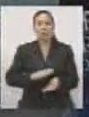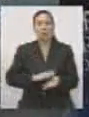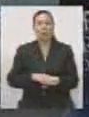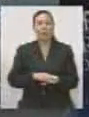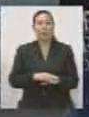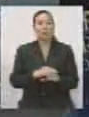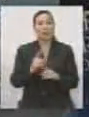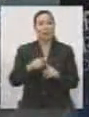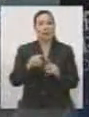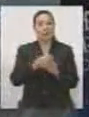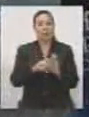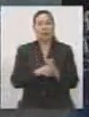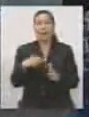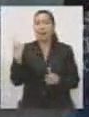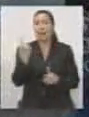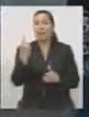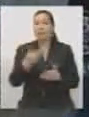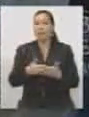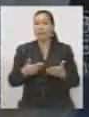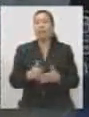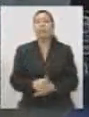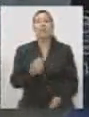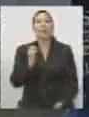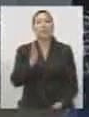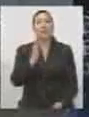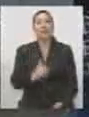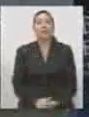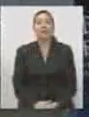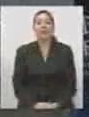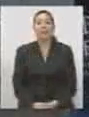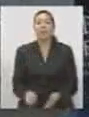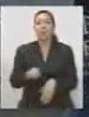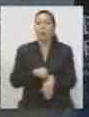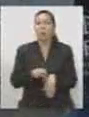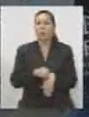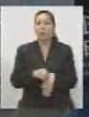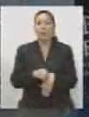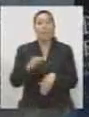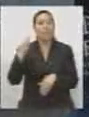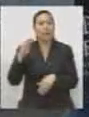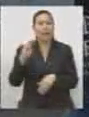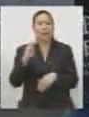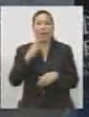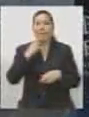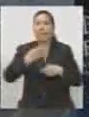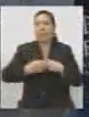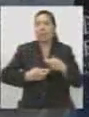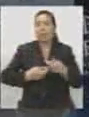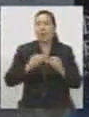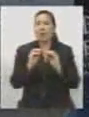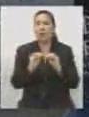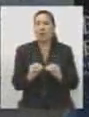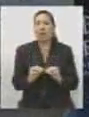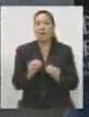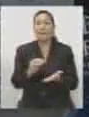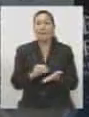tema de restitución, que la primera pretensión del demandante, en el sentido que el Consejo Nacional de la Magistratura proceda a nombrarlo